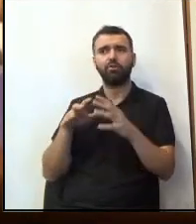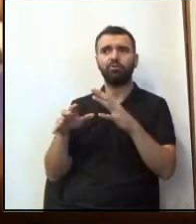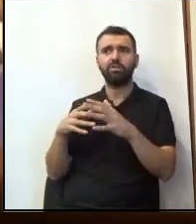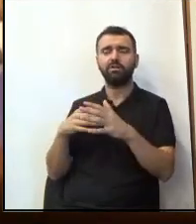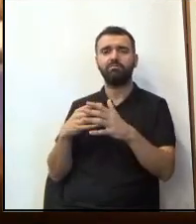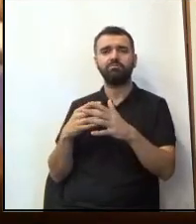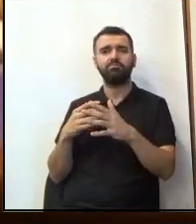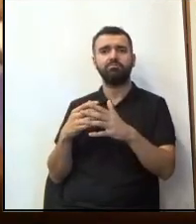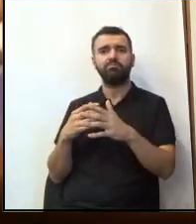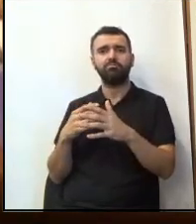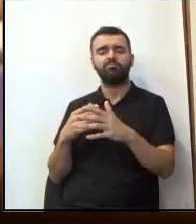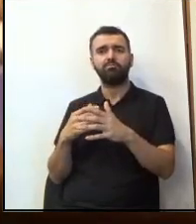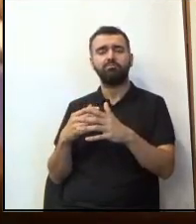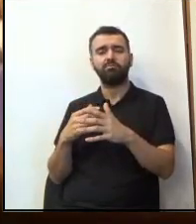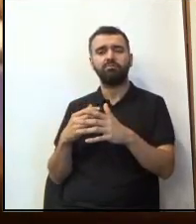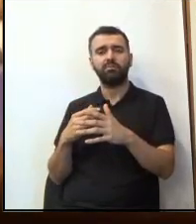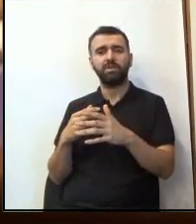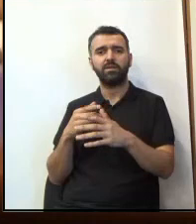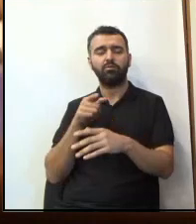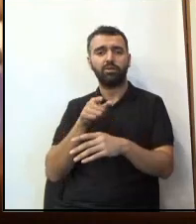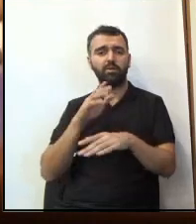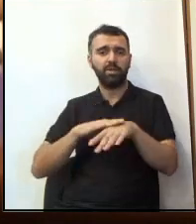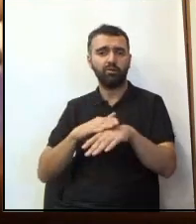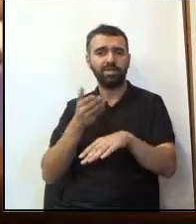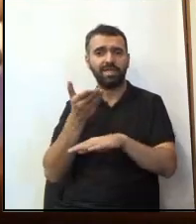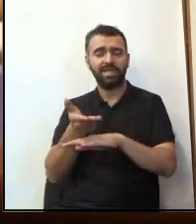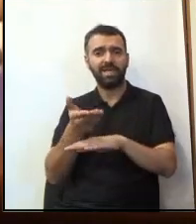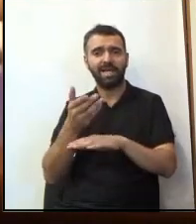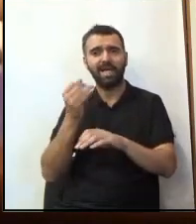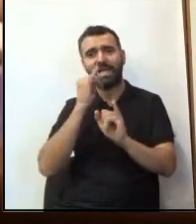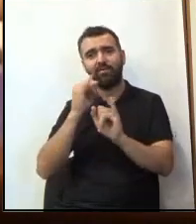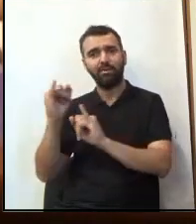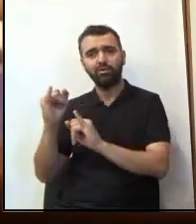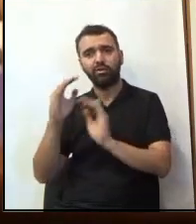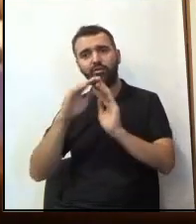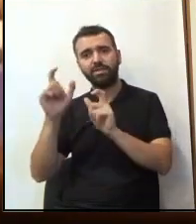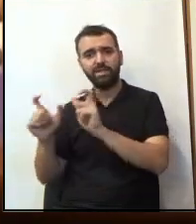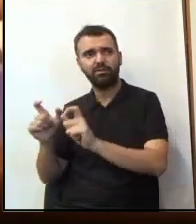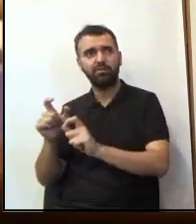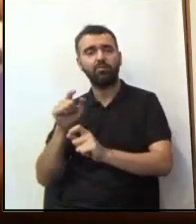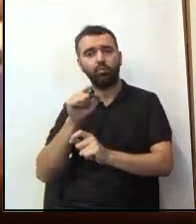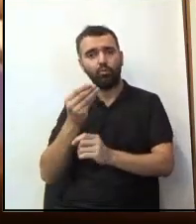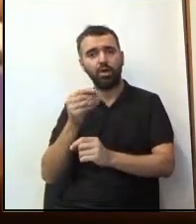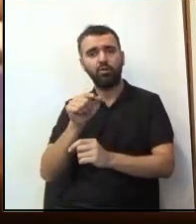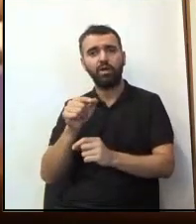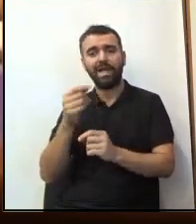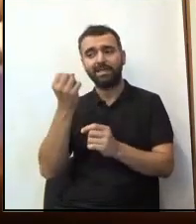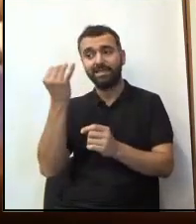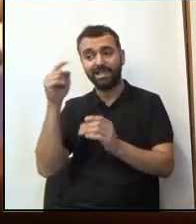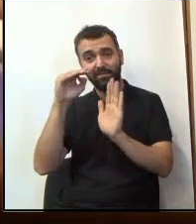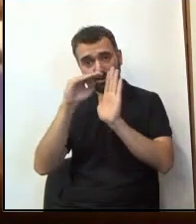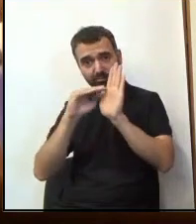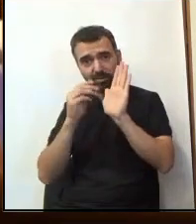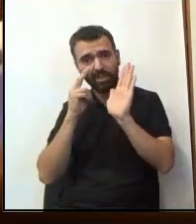acá que se dieran las cifras para los vecinos y vecinas en general. Bueno, las cifras se revisan en las comisiones, pero